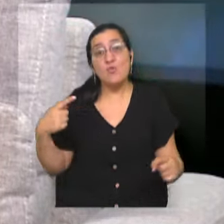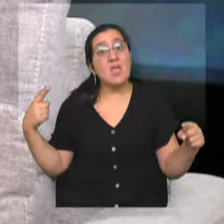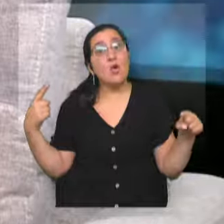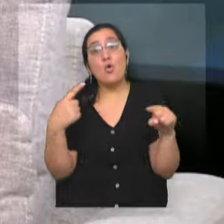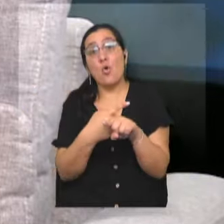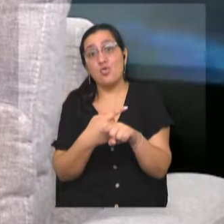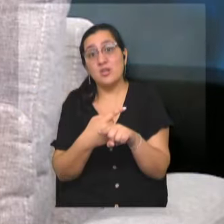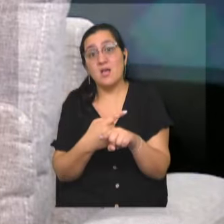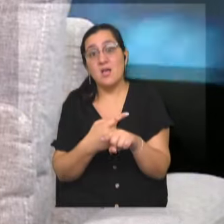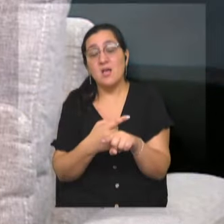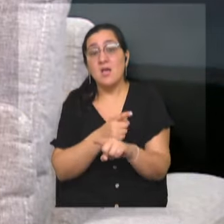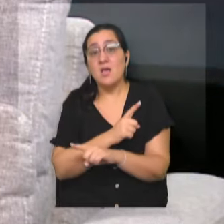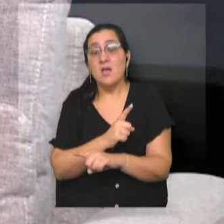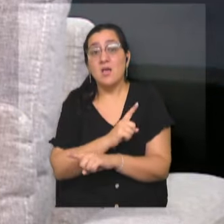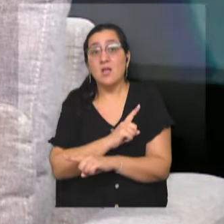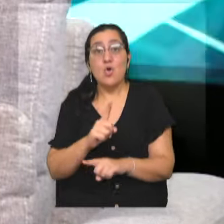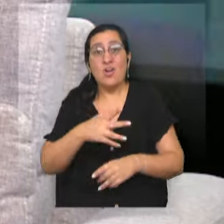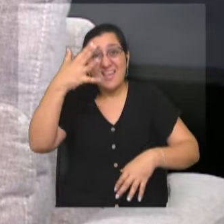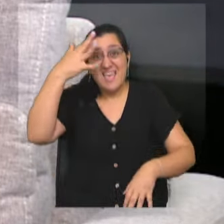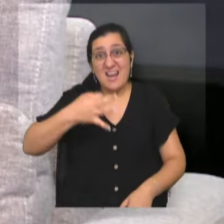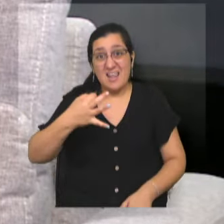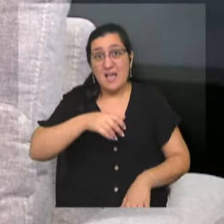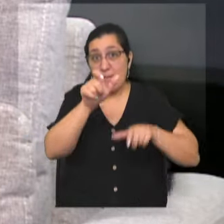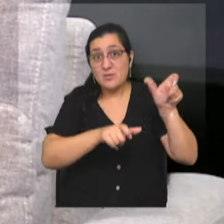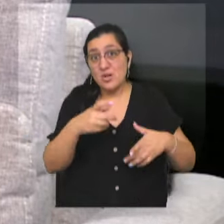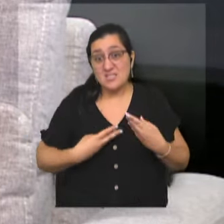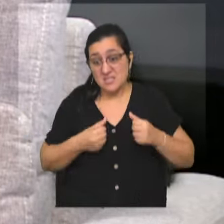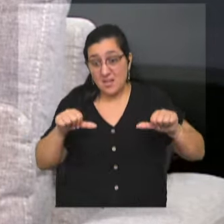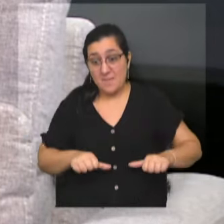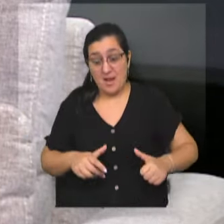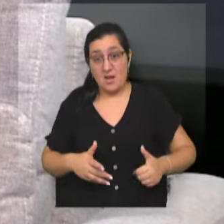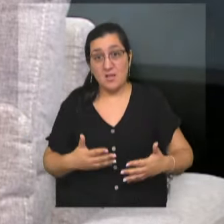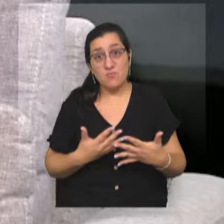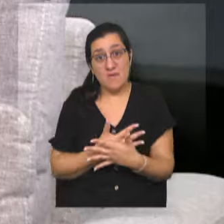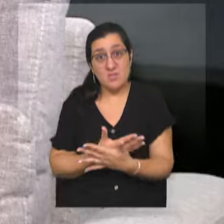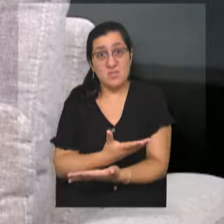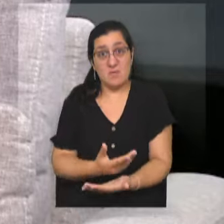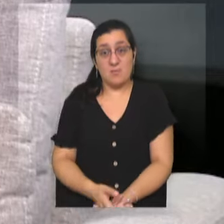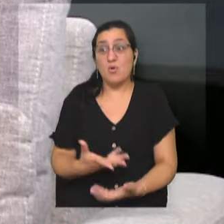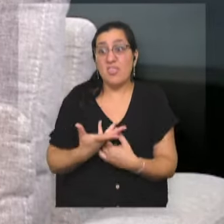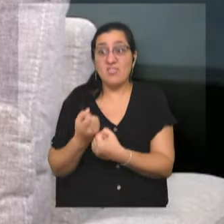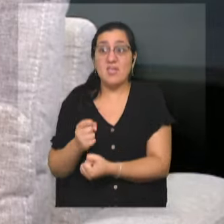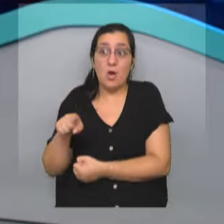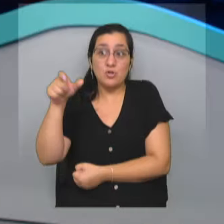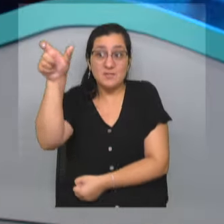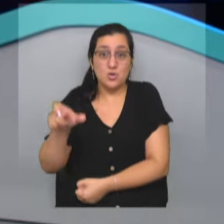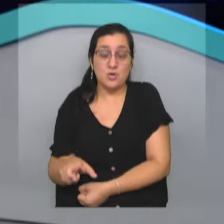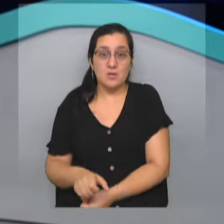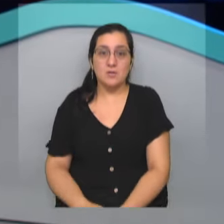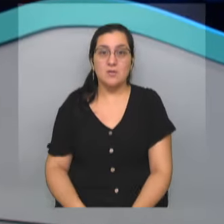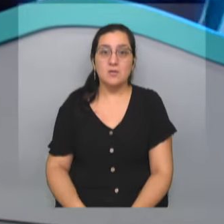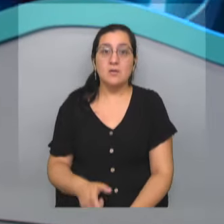cómo descalificar a alguien que se sintió mal y que fue una víctima en pos de defender a otra persona. Porque convengamos que eso salió a las redes